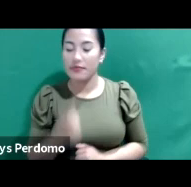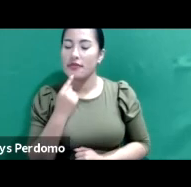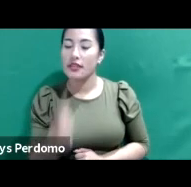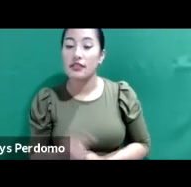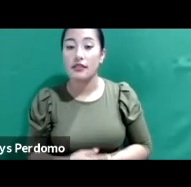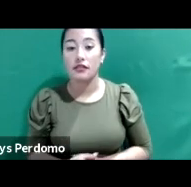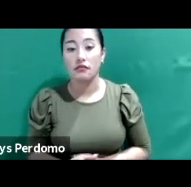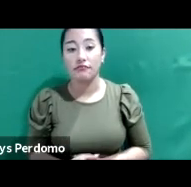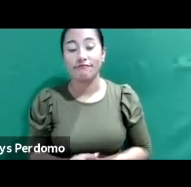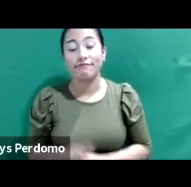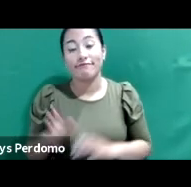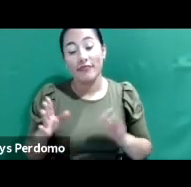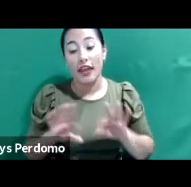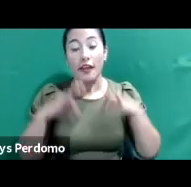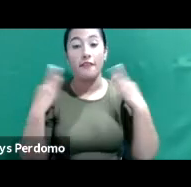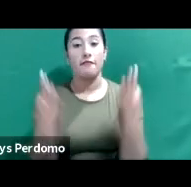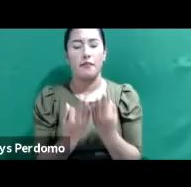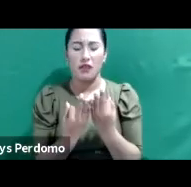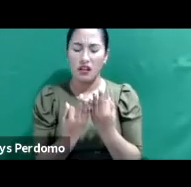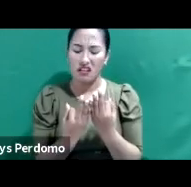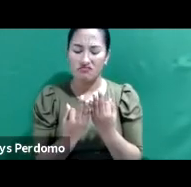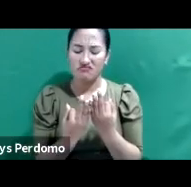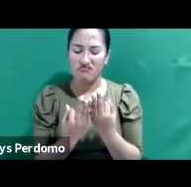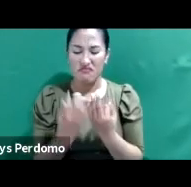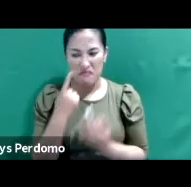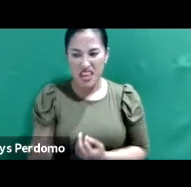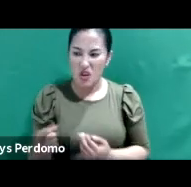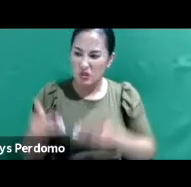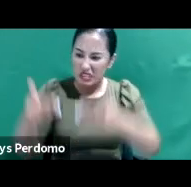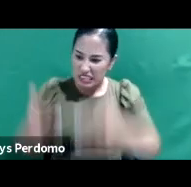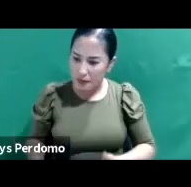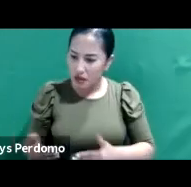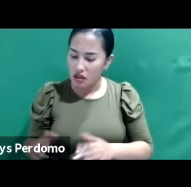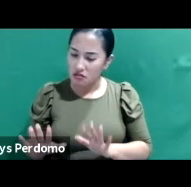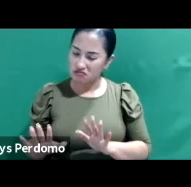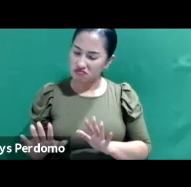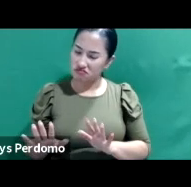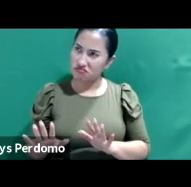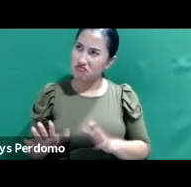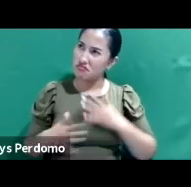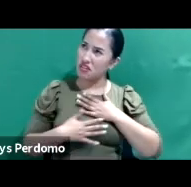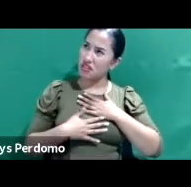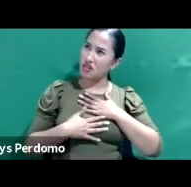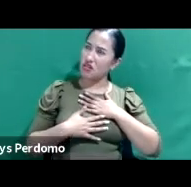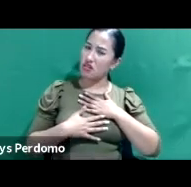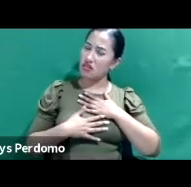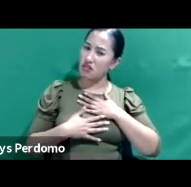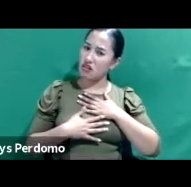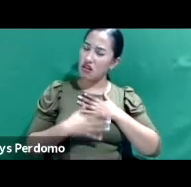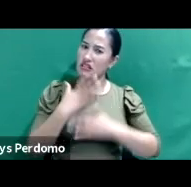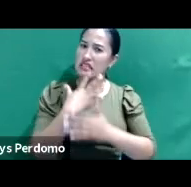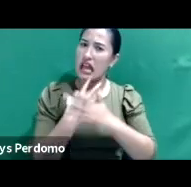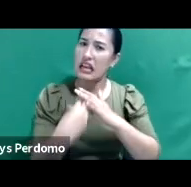que la tengo, pero tampoco me da el espacio, me hace ver que la tengo, pero tampoco me da el espacio de salir. Aquí, Alexandra, hay